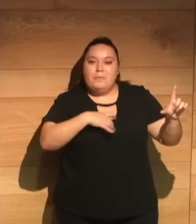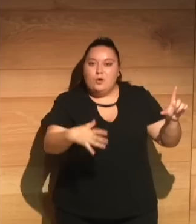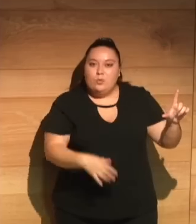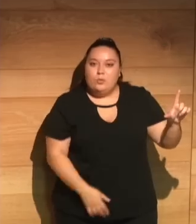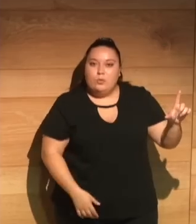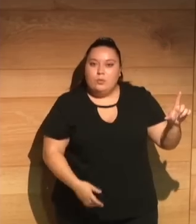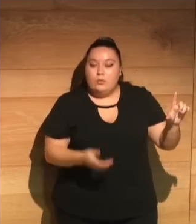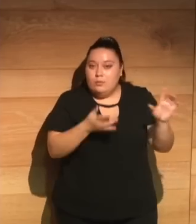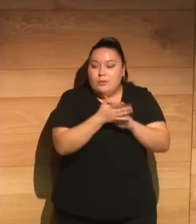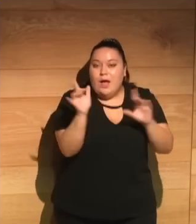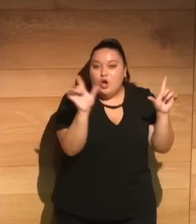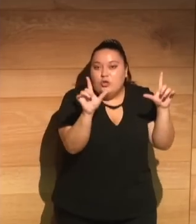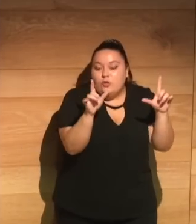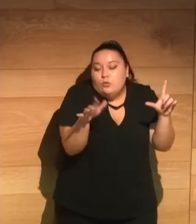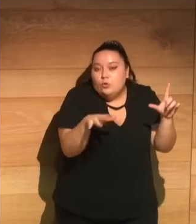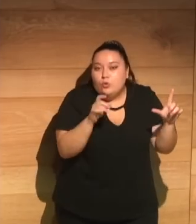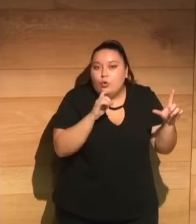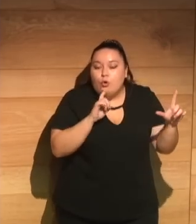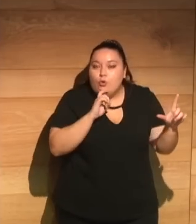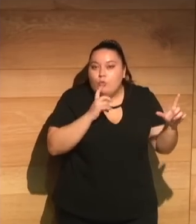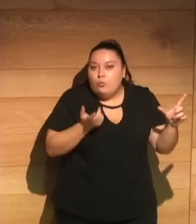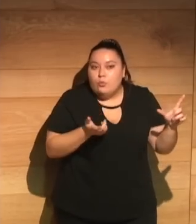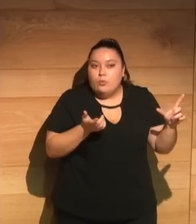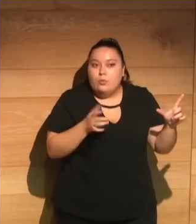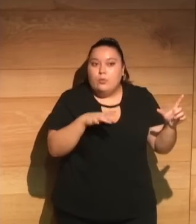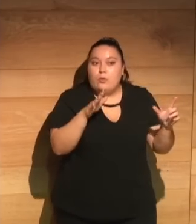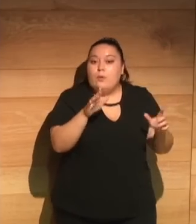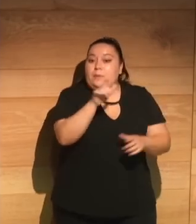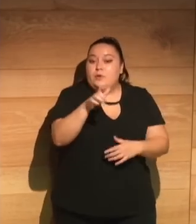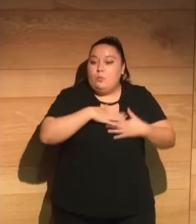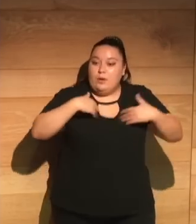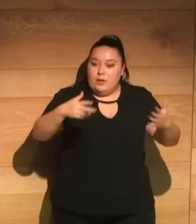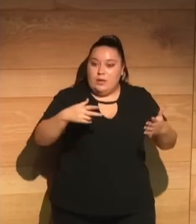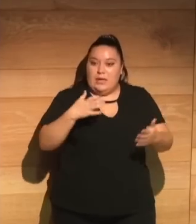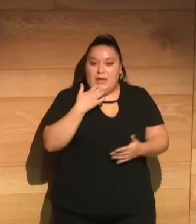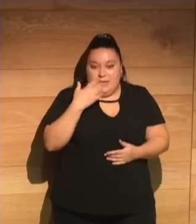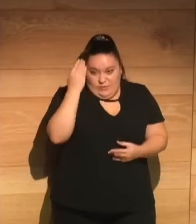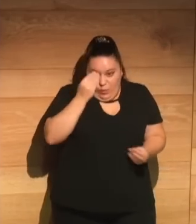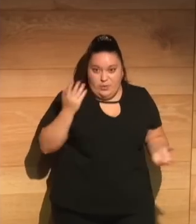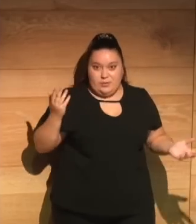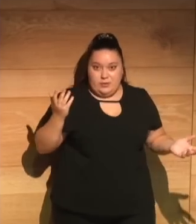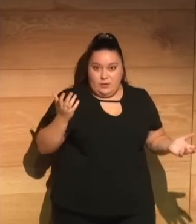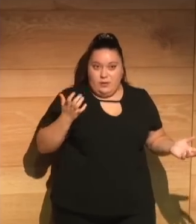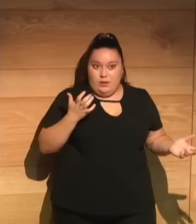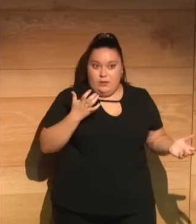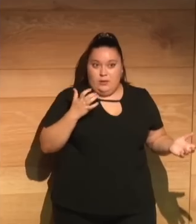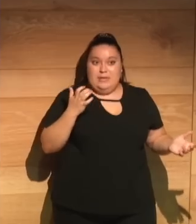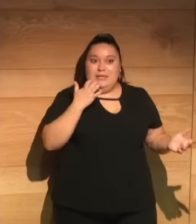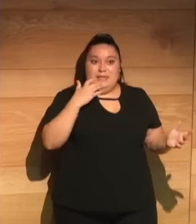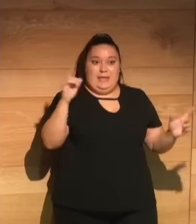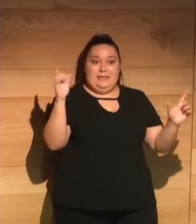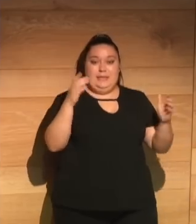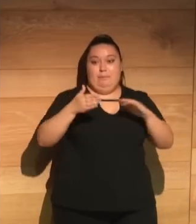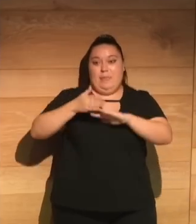precisamente... La acotación. Y de hecho, cualquier persona con dos dedos de frente, lo que hará con la pared de su salón